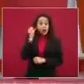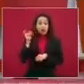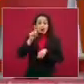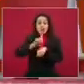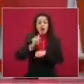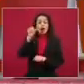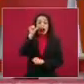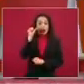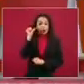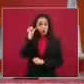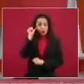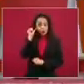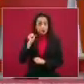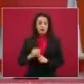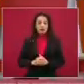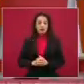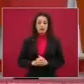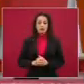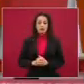Esto es ayer.